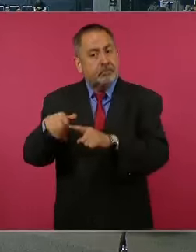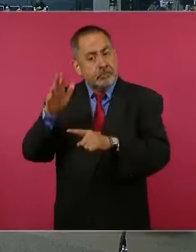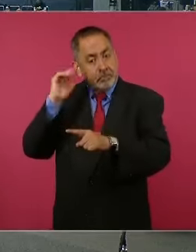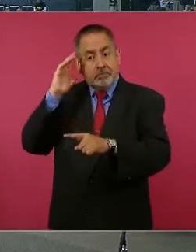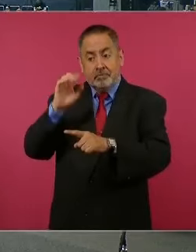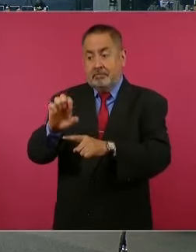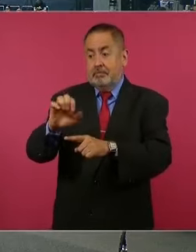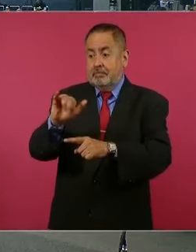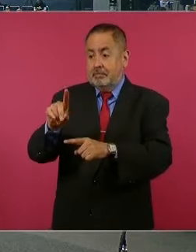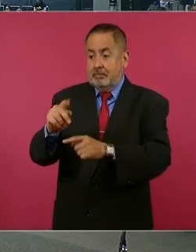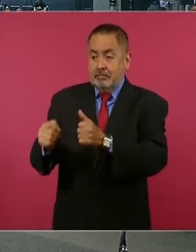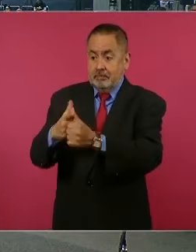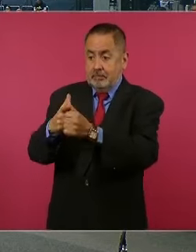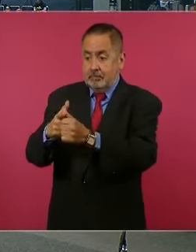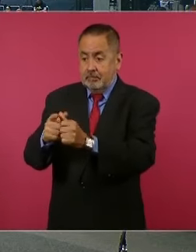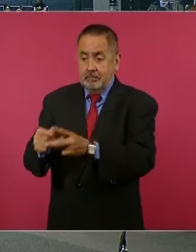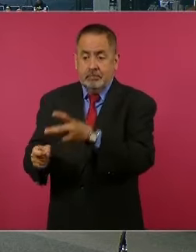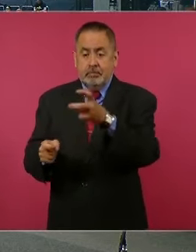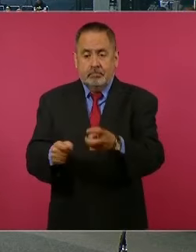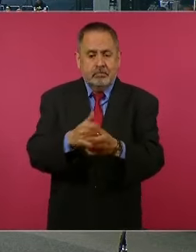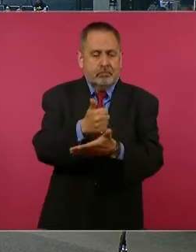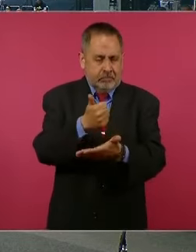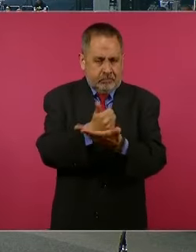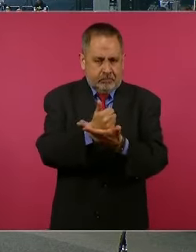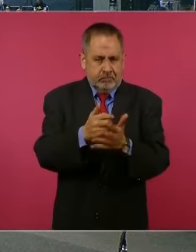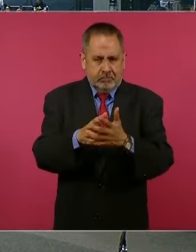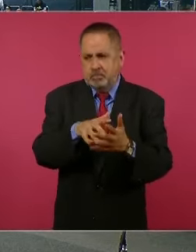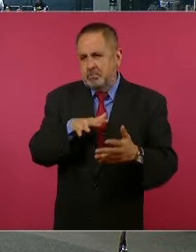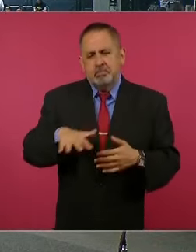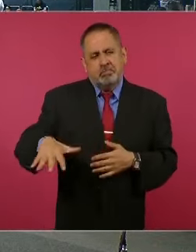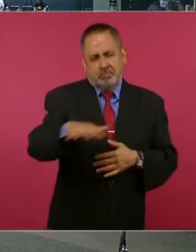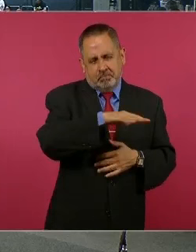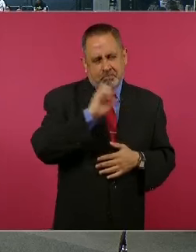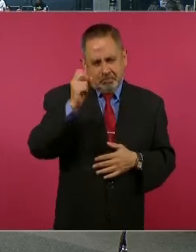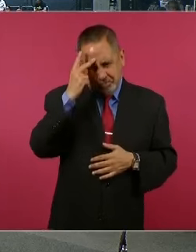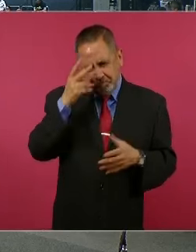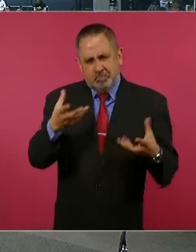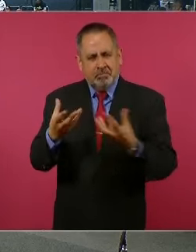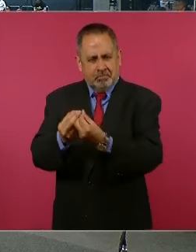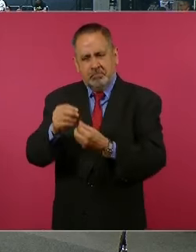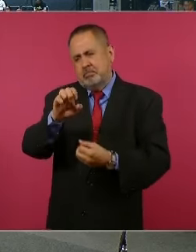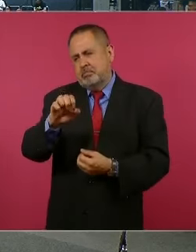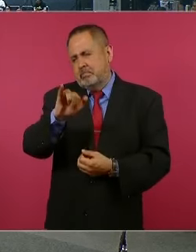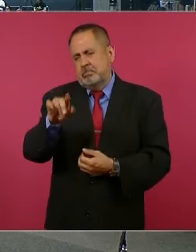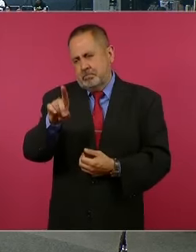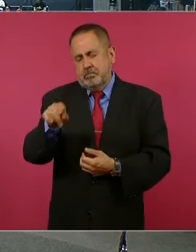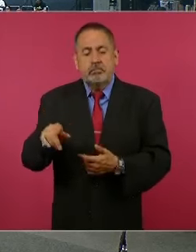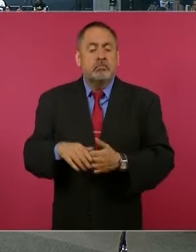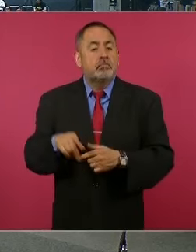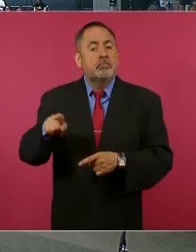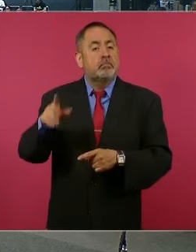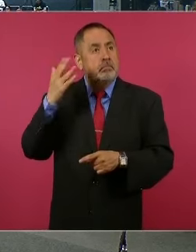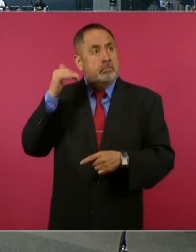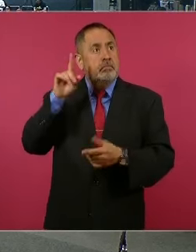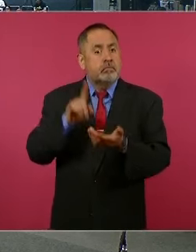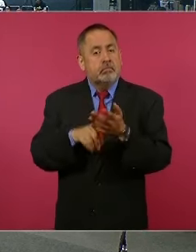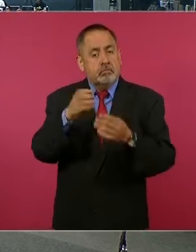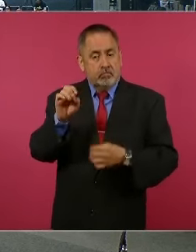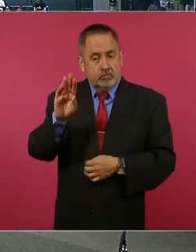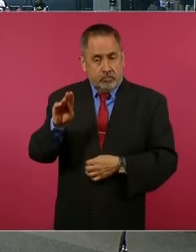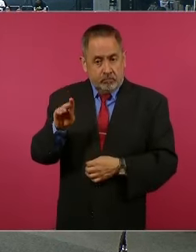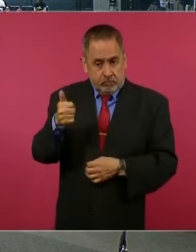ciudad y bueno Prácticamente todo San Luis es es parte de elegido bueno ellos en 1996 le